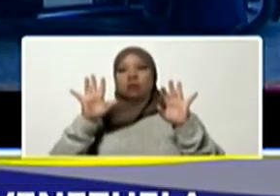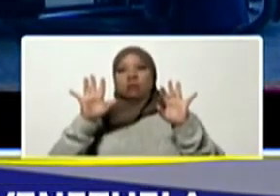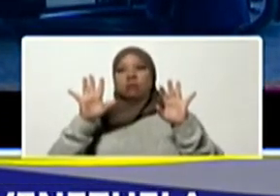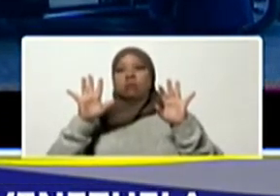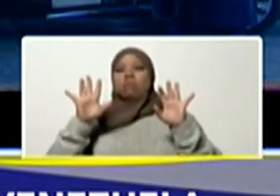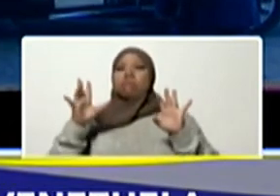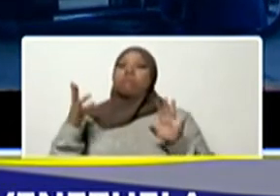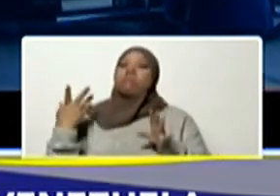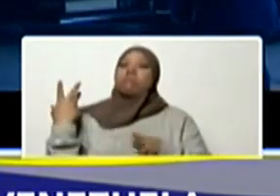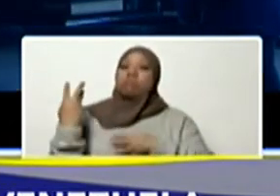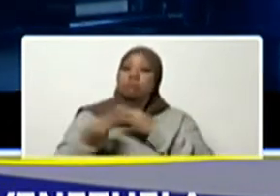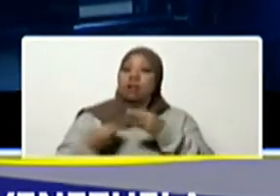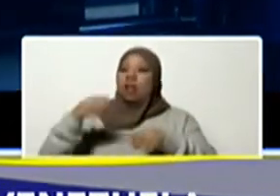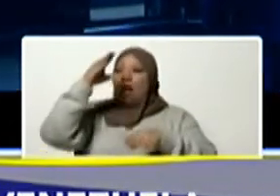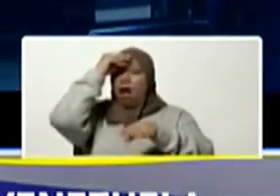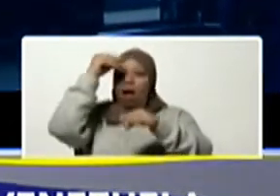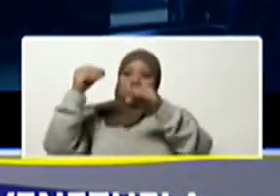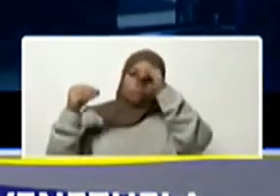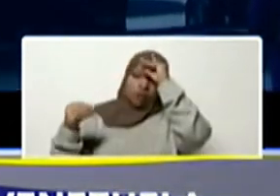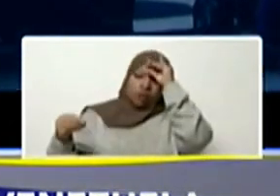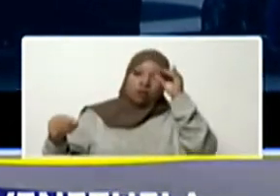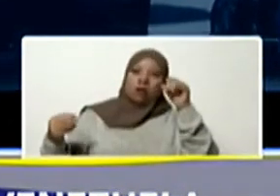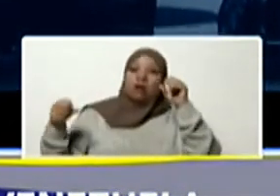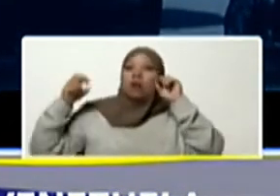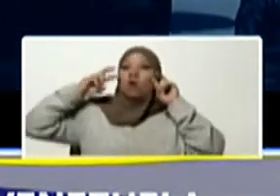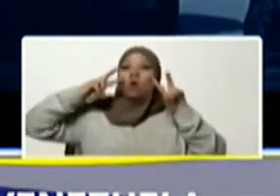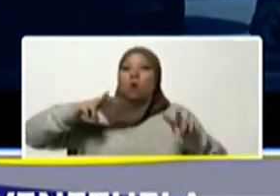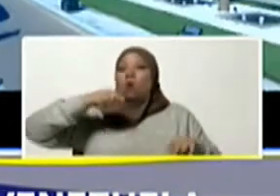Y uno que ha aprendido a ver los ojos,